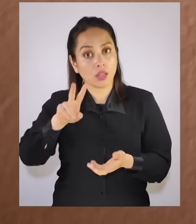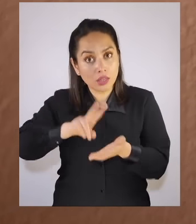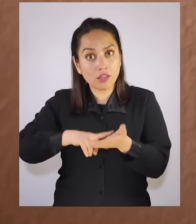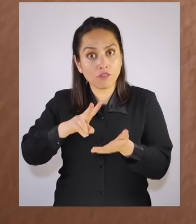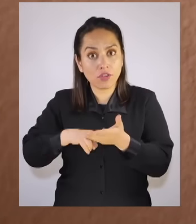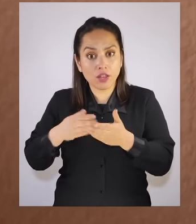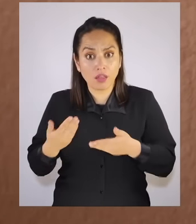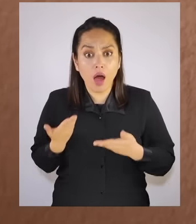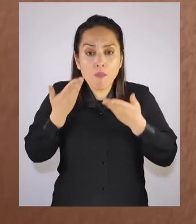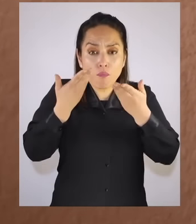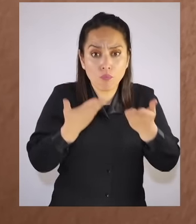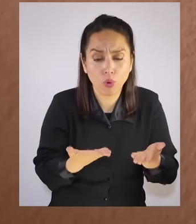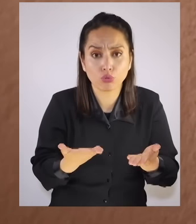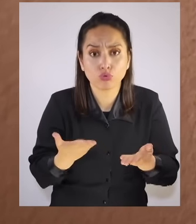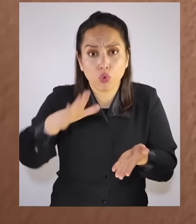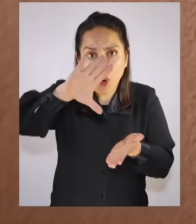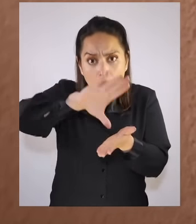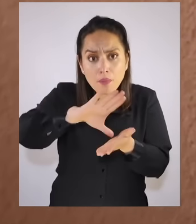realmente aportó al país.